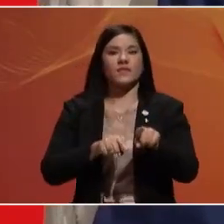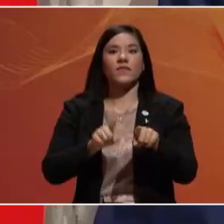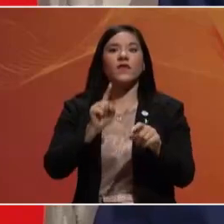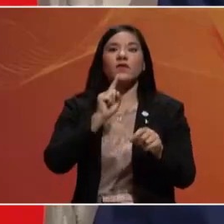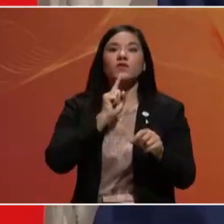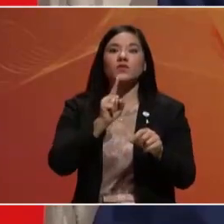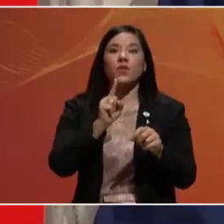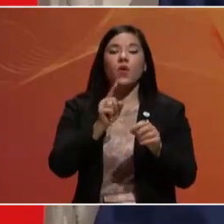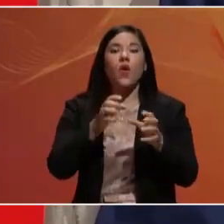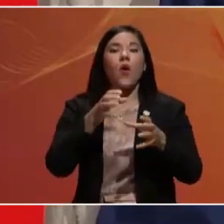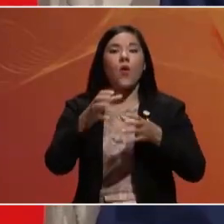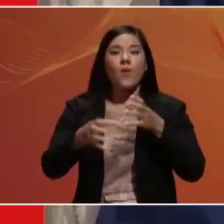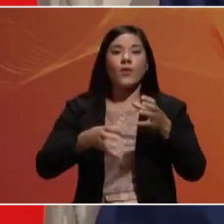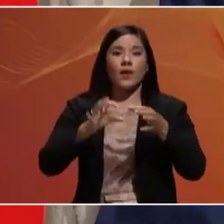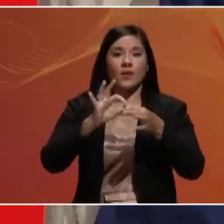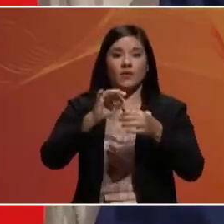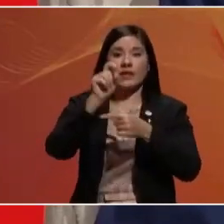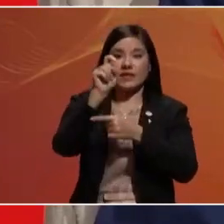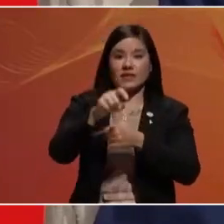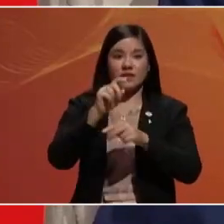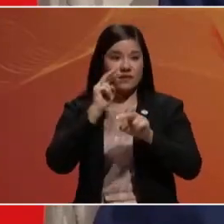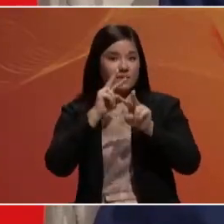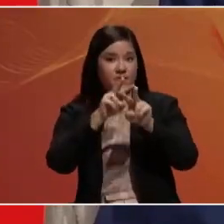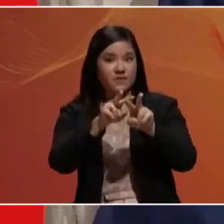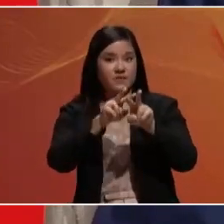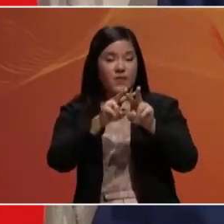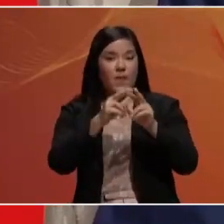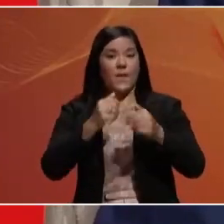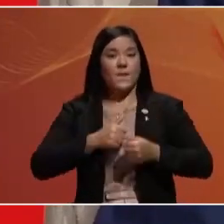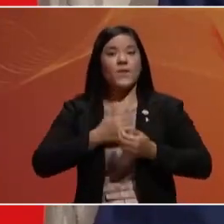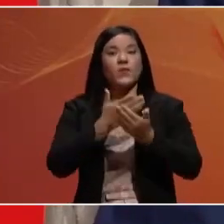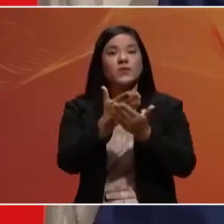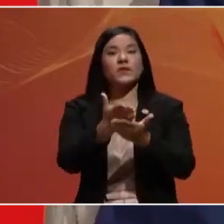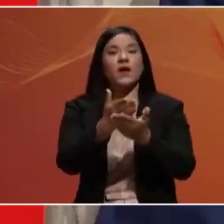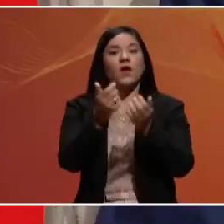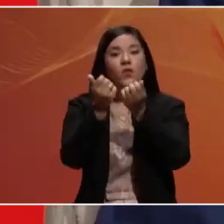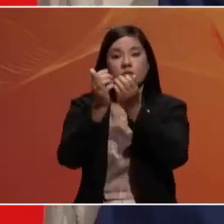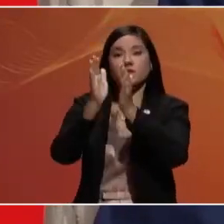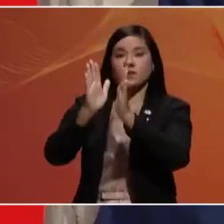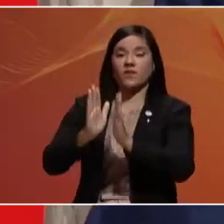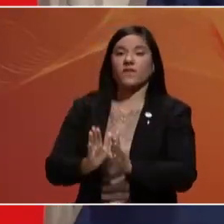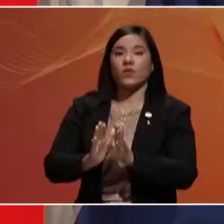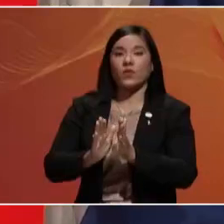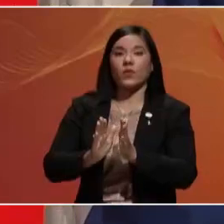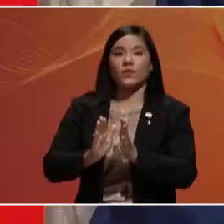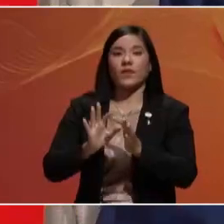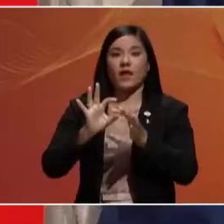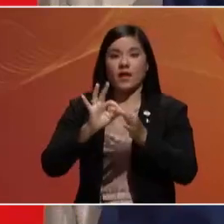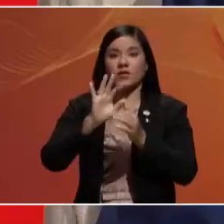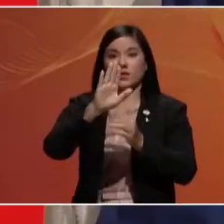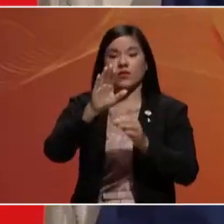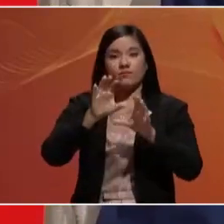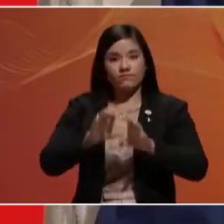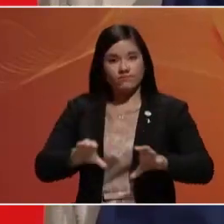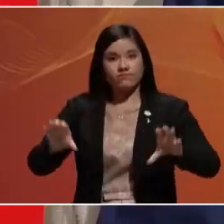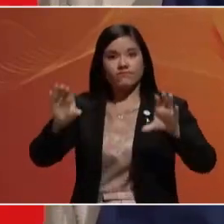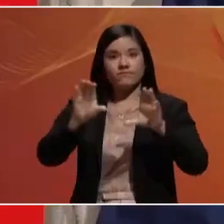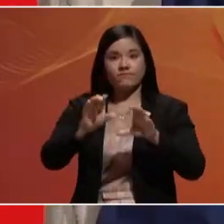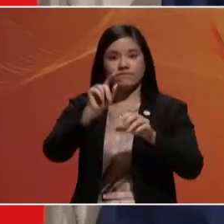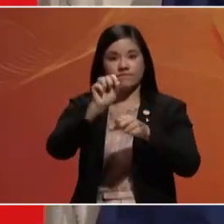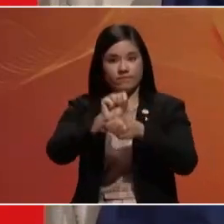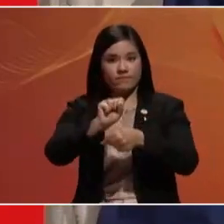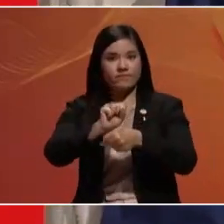los comportamientos que debe exhibir, que debe mostrar un servidor en su desempeño. Es